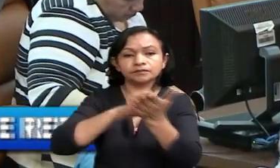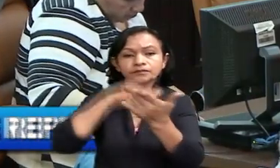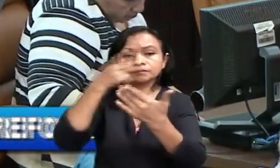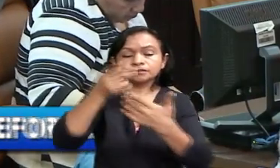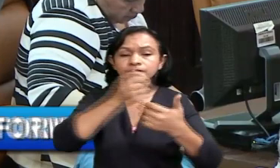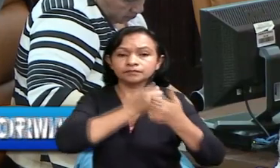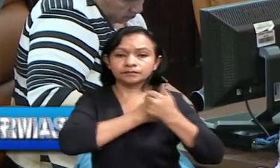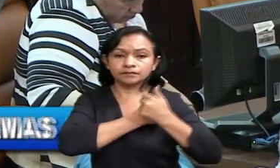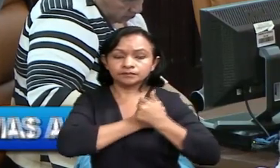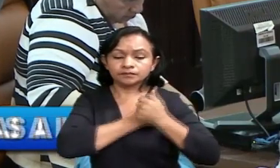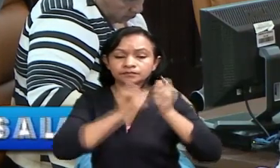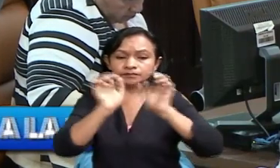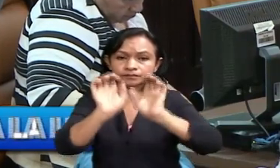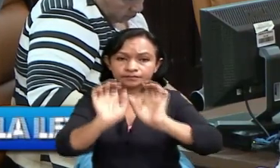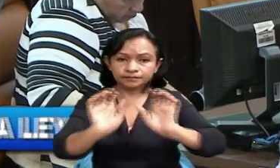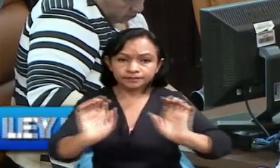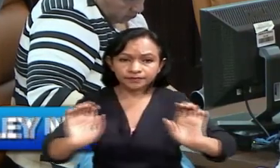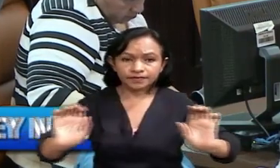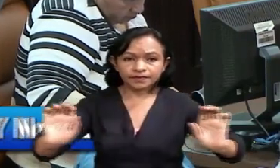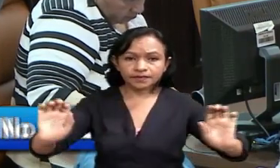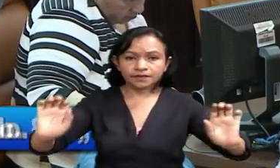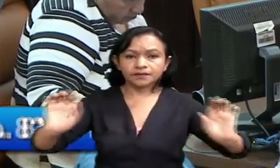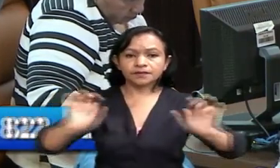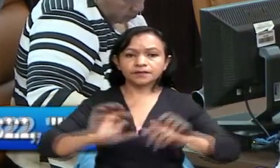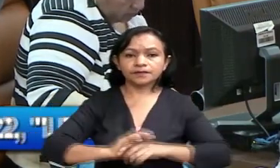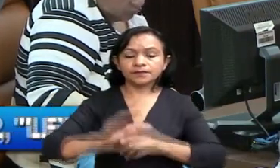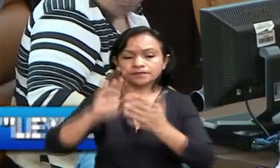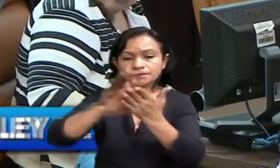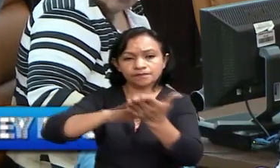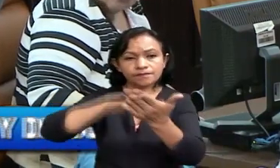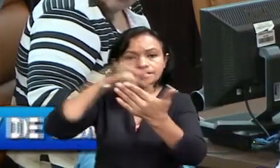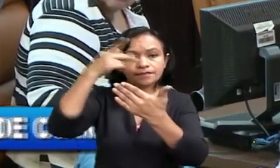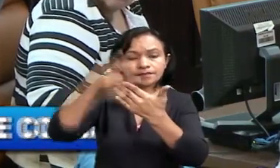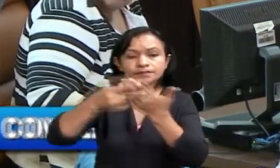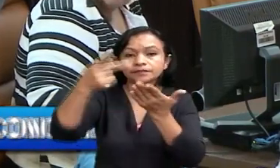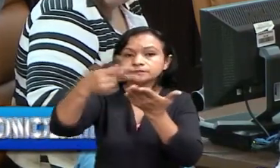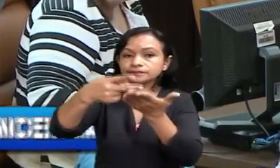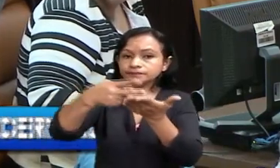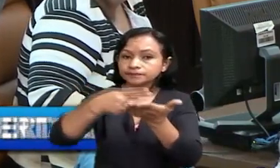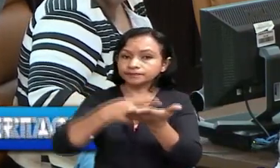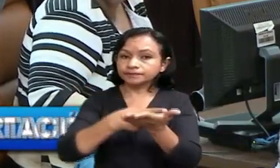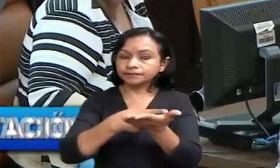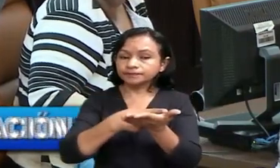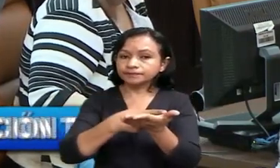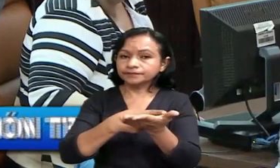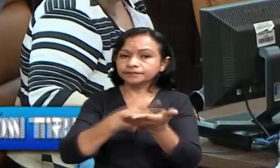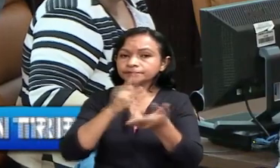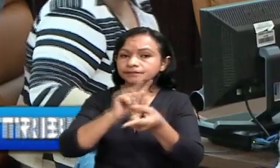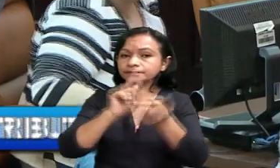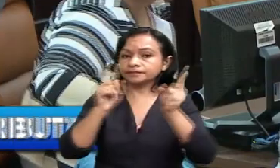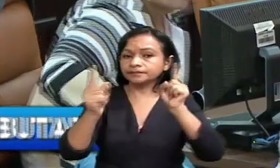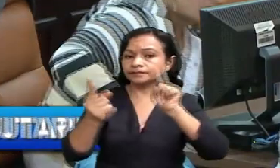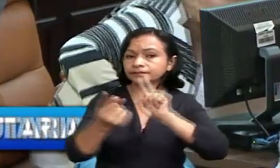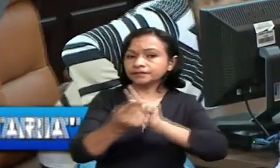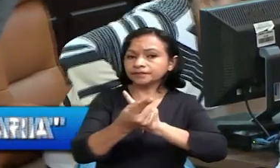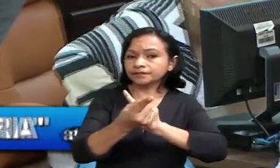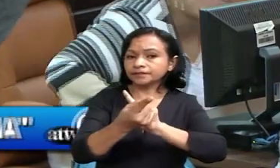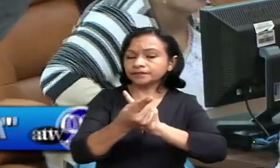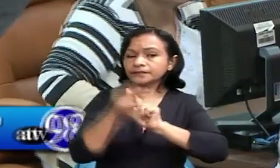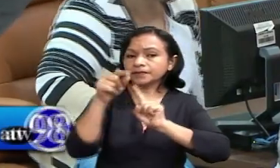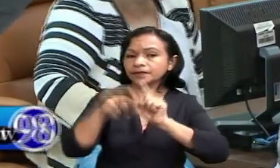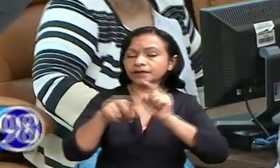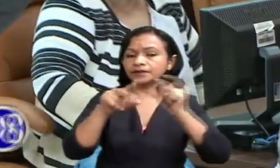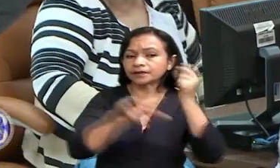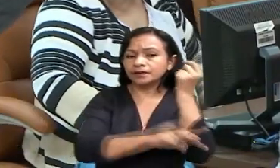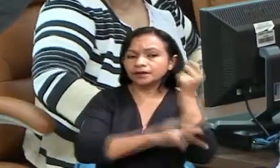Amor para los más chiquitos. Son programas y proyectos que le han transformado el rostro a nuestro país